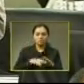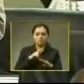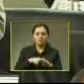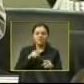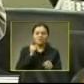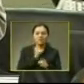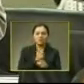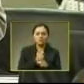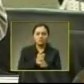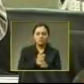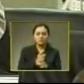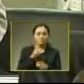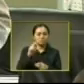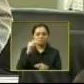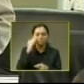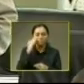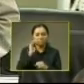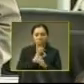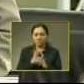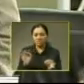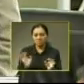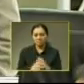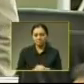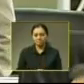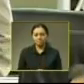todos lo sabemos, compañeros.